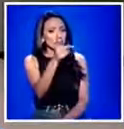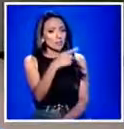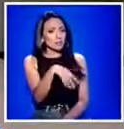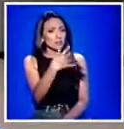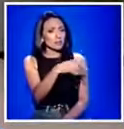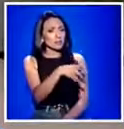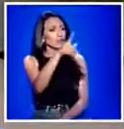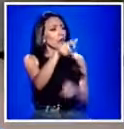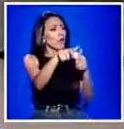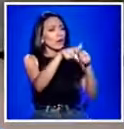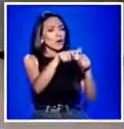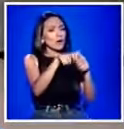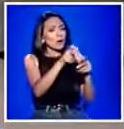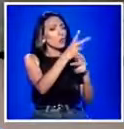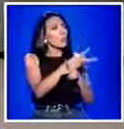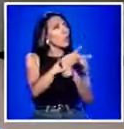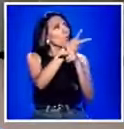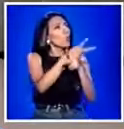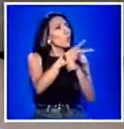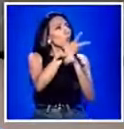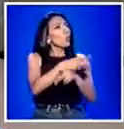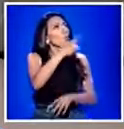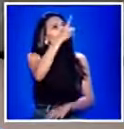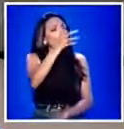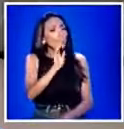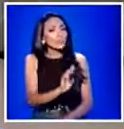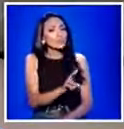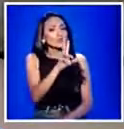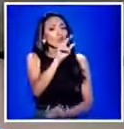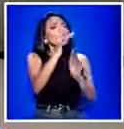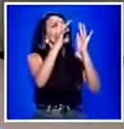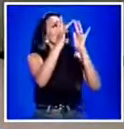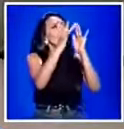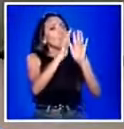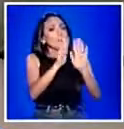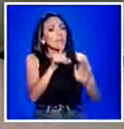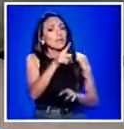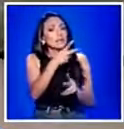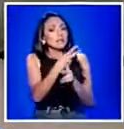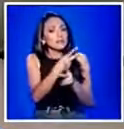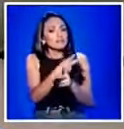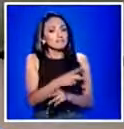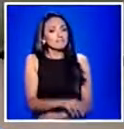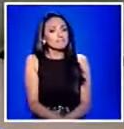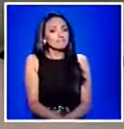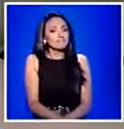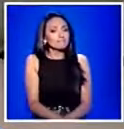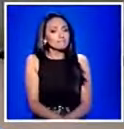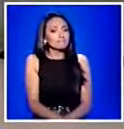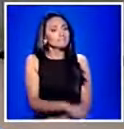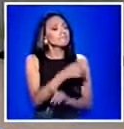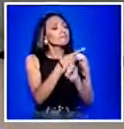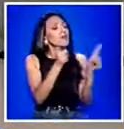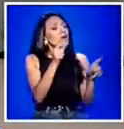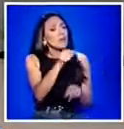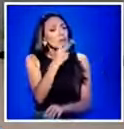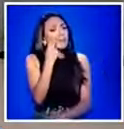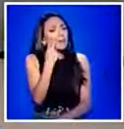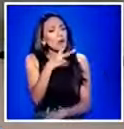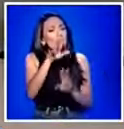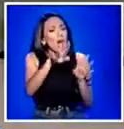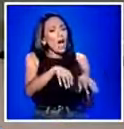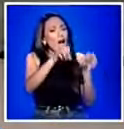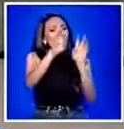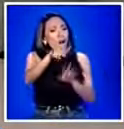ahí está, muy cerca. Tenga cuidado, mi vecina, no se acerque mucho a los cables porque eso es peligroso. Entonces, pero estamos viendo que hay como una especie de